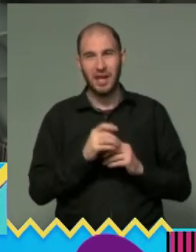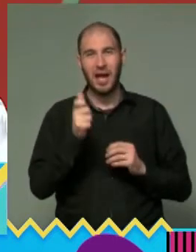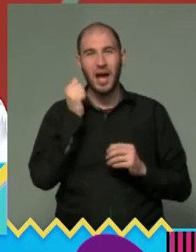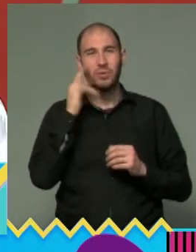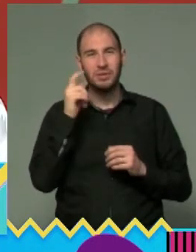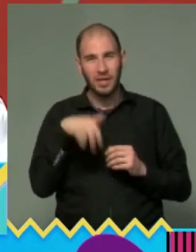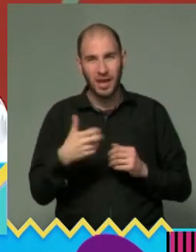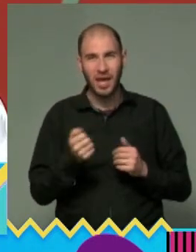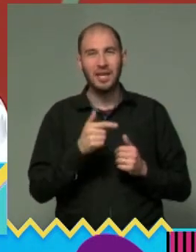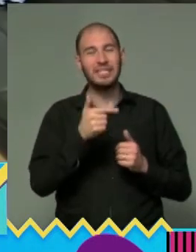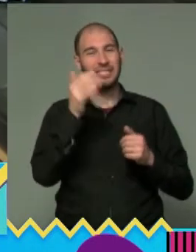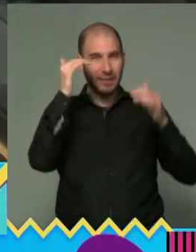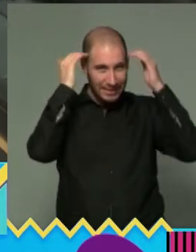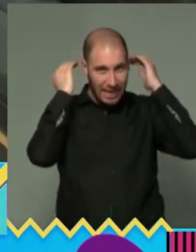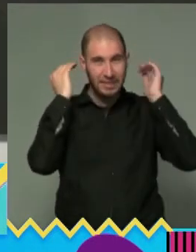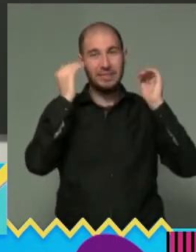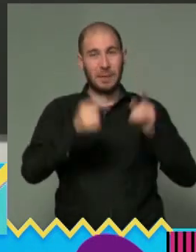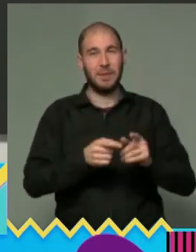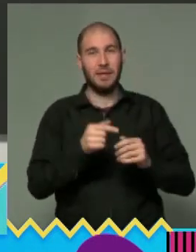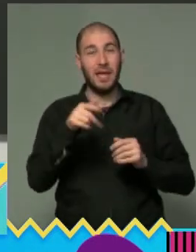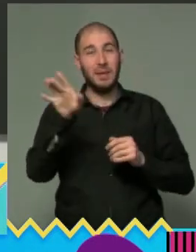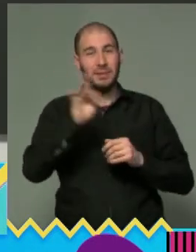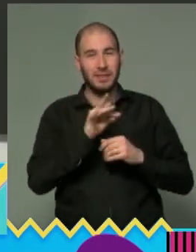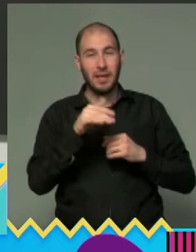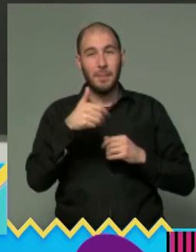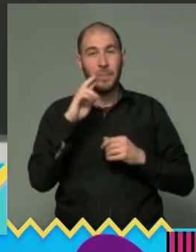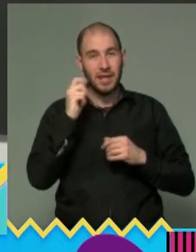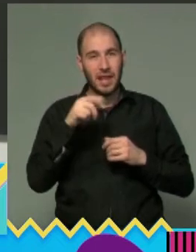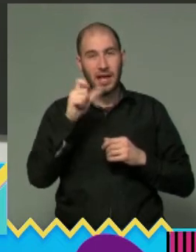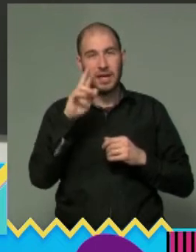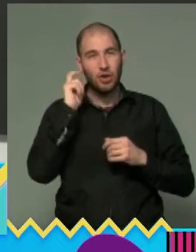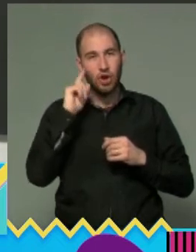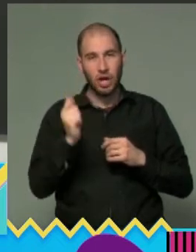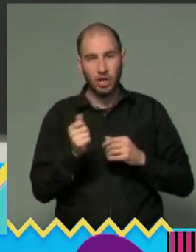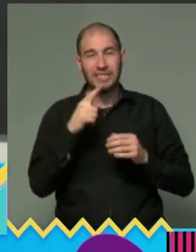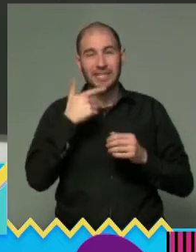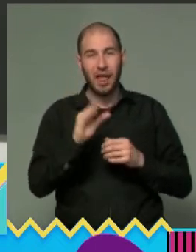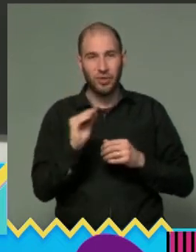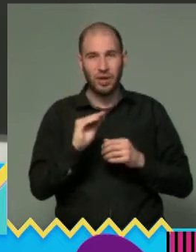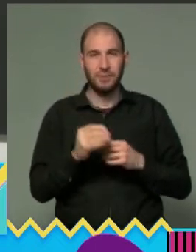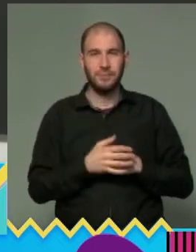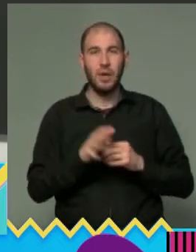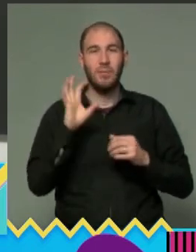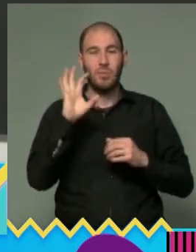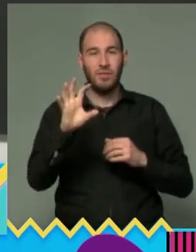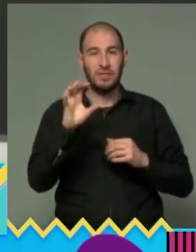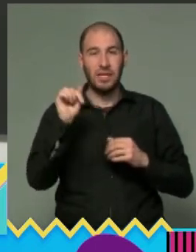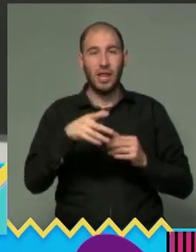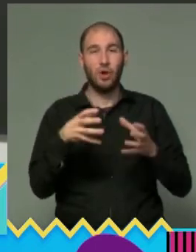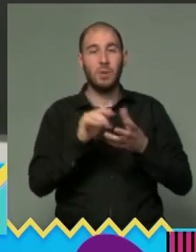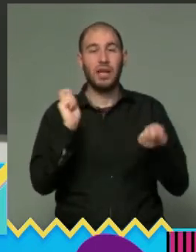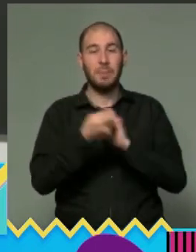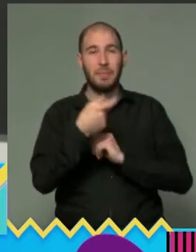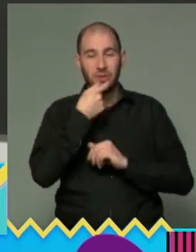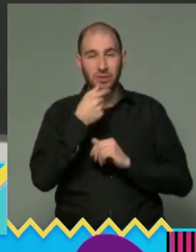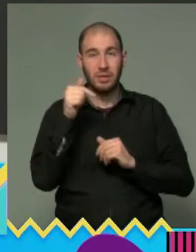Agustina y Sebastián, y habíamos pensado, y estaba invitada Mariana Caroglio, senadora provincial, sí, por el Frente Cambio